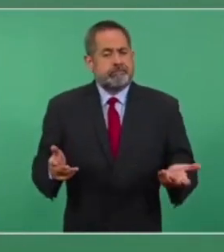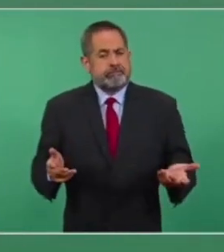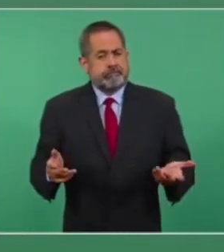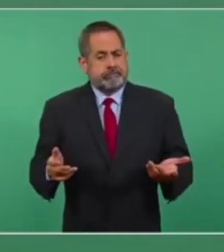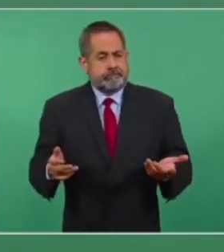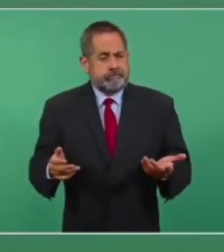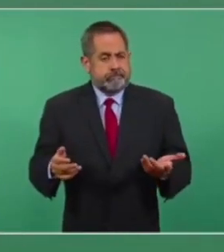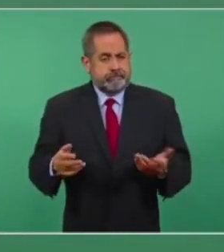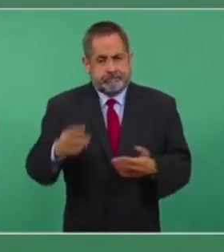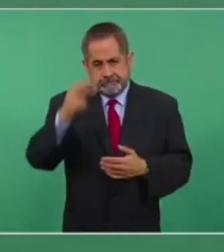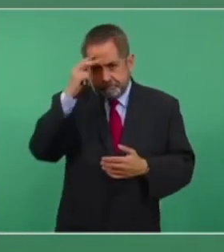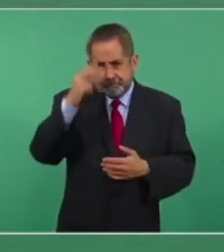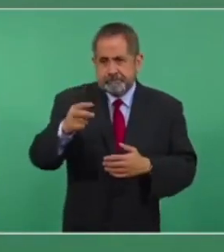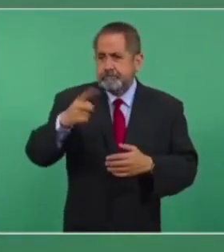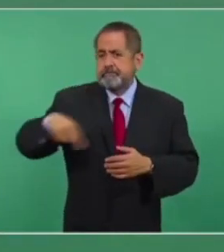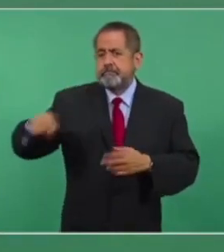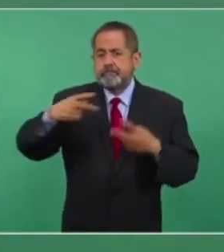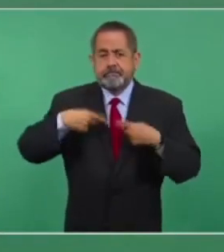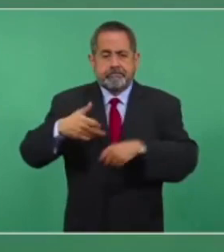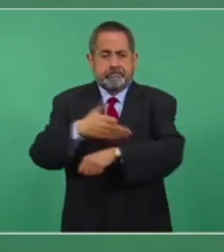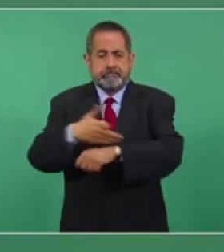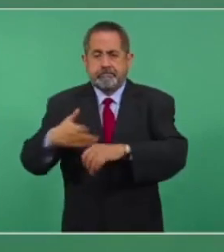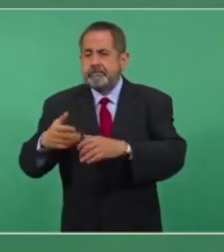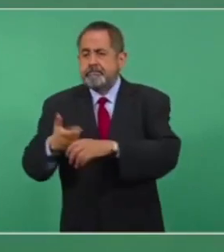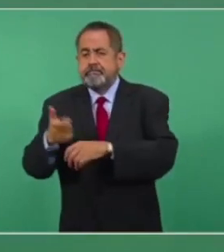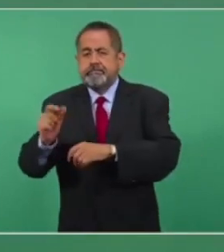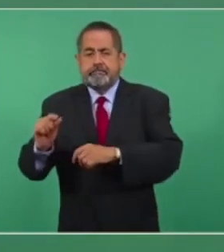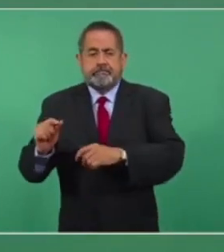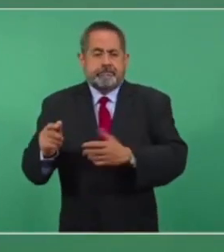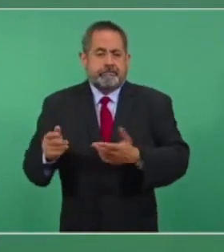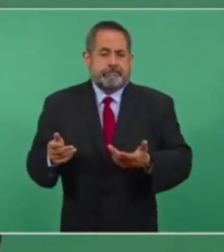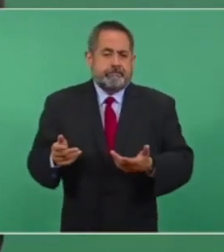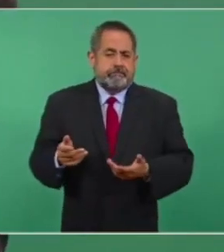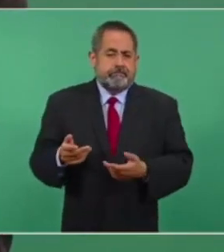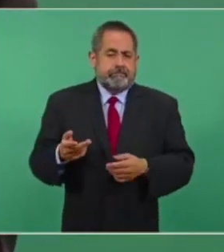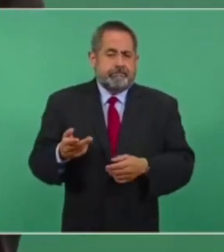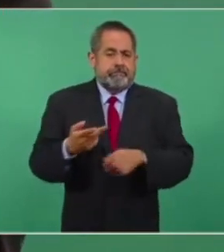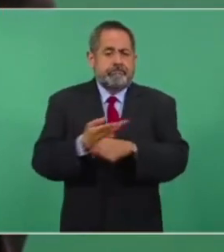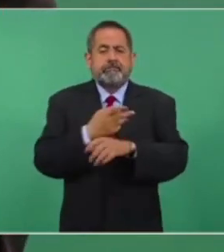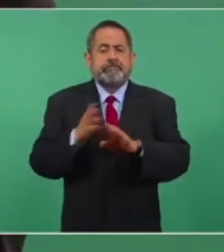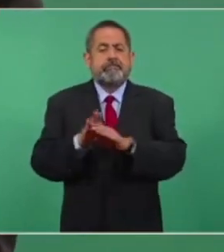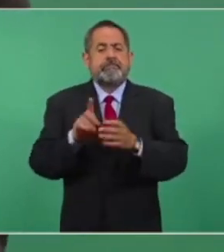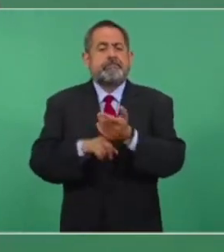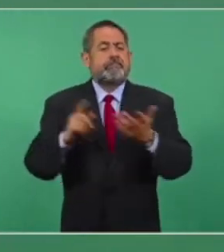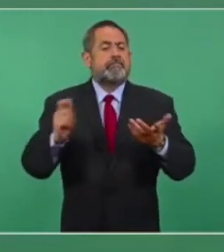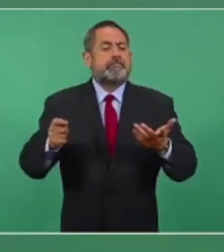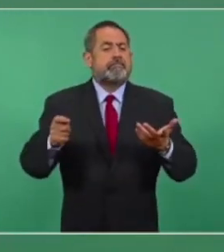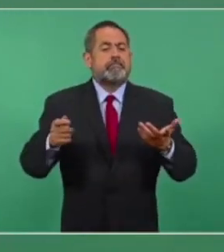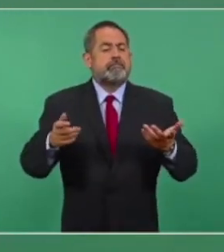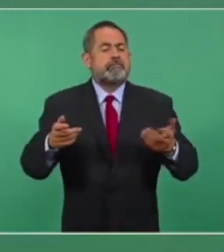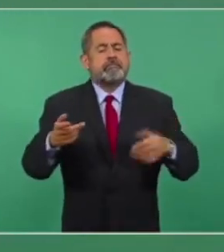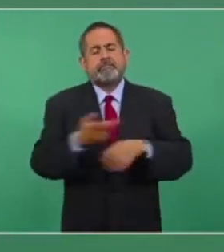México, las familias. Entonces, ¿qué pasaba